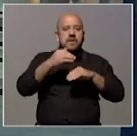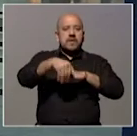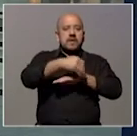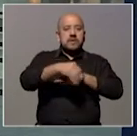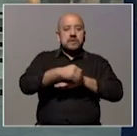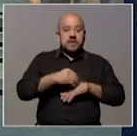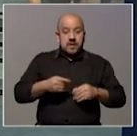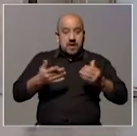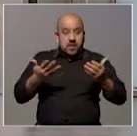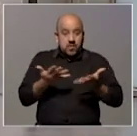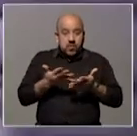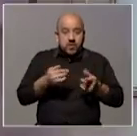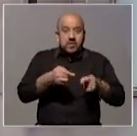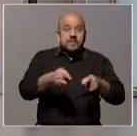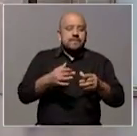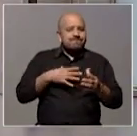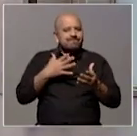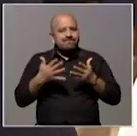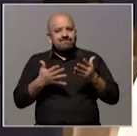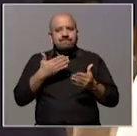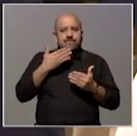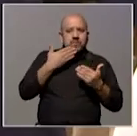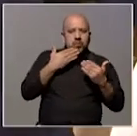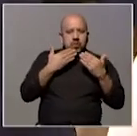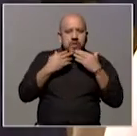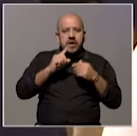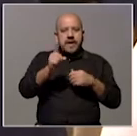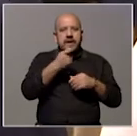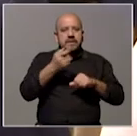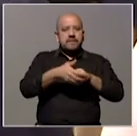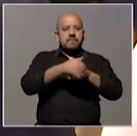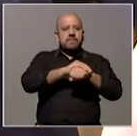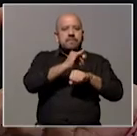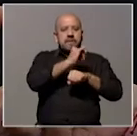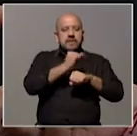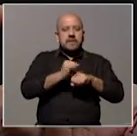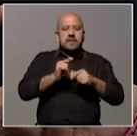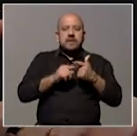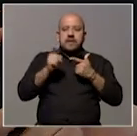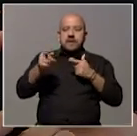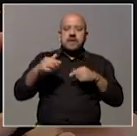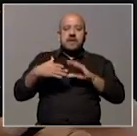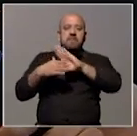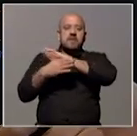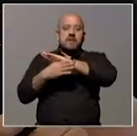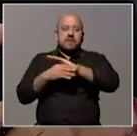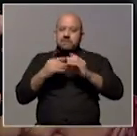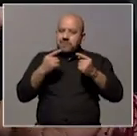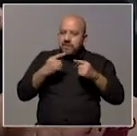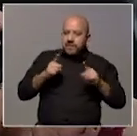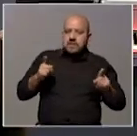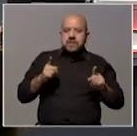el actual período de gobierno sigua generar discrepancias entre el ex intendente de año de martínez y la cúpula del ministerio de desarrollo social